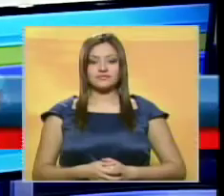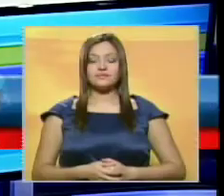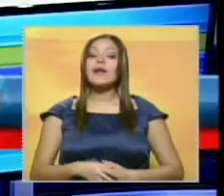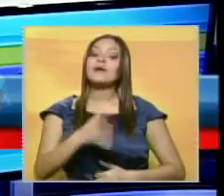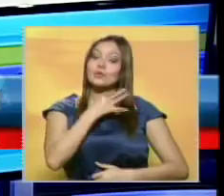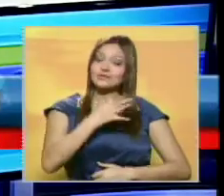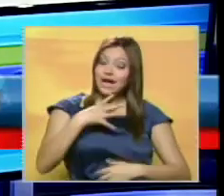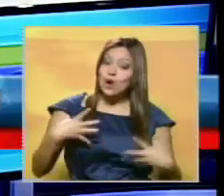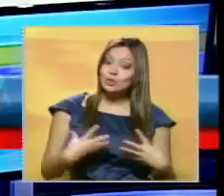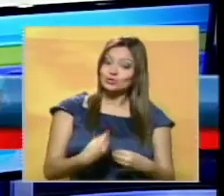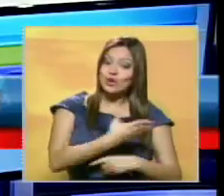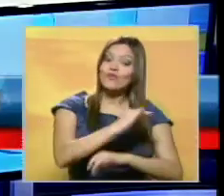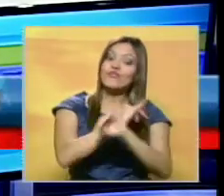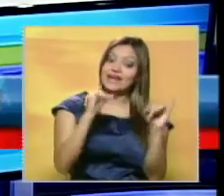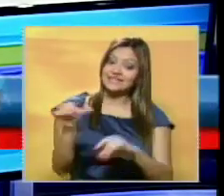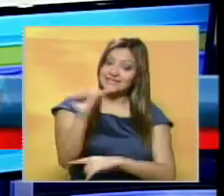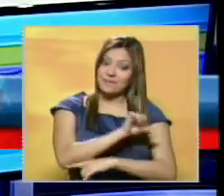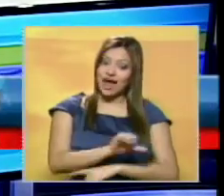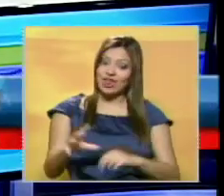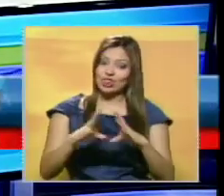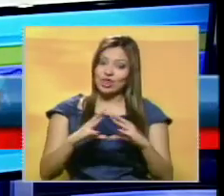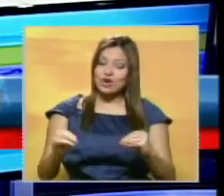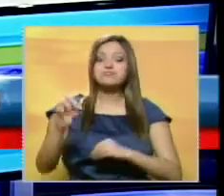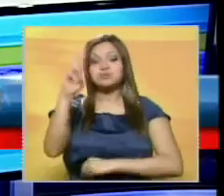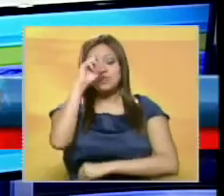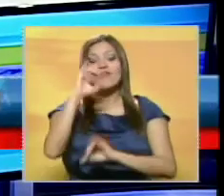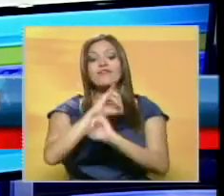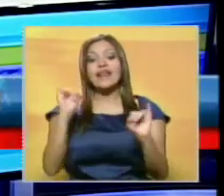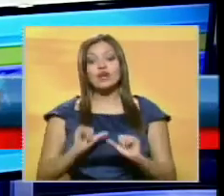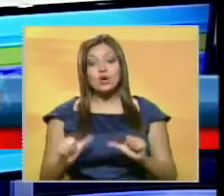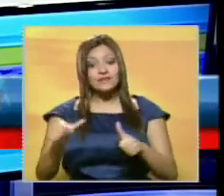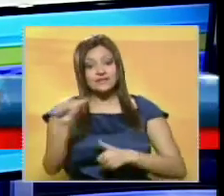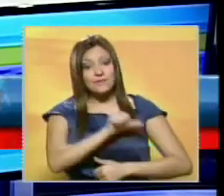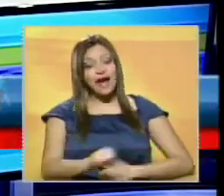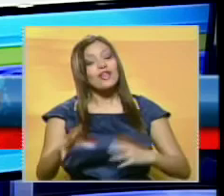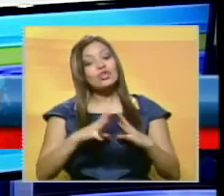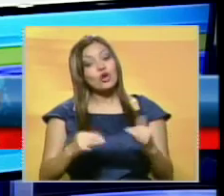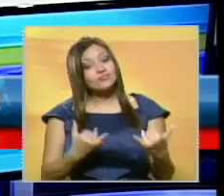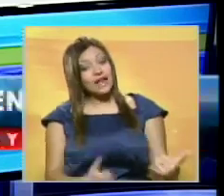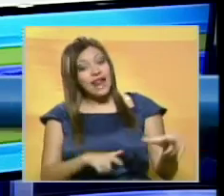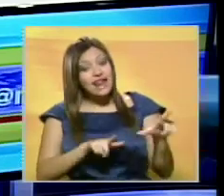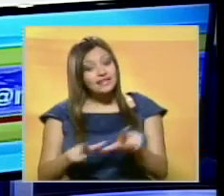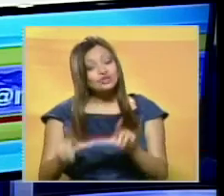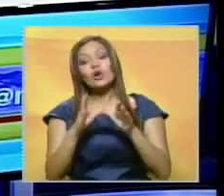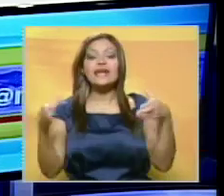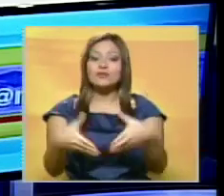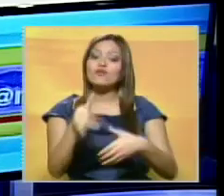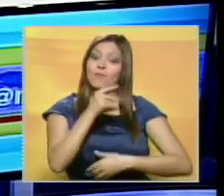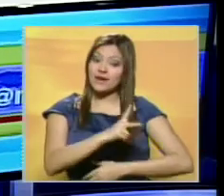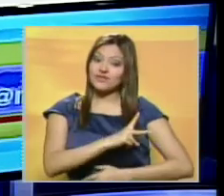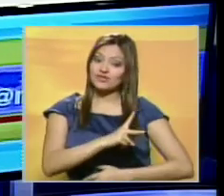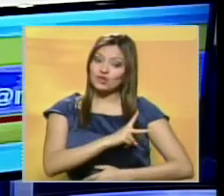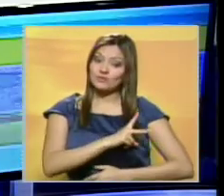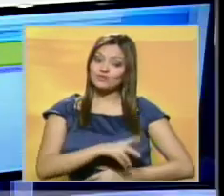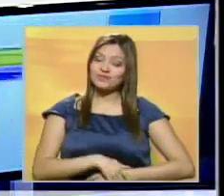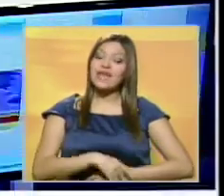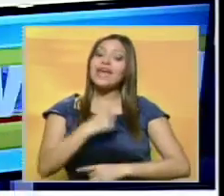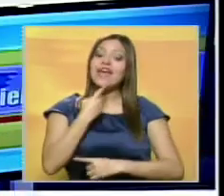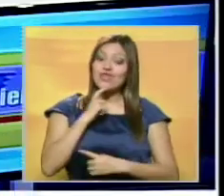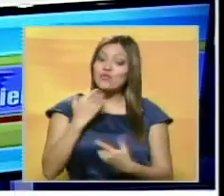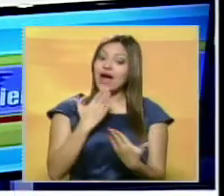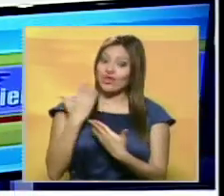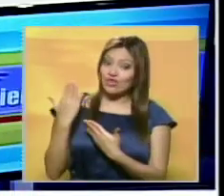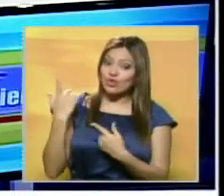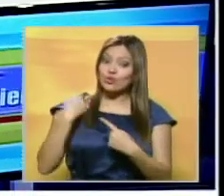Amigos, un placer estar con ustedes. Feliz semana para todos. Así es, feliz inicio de semana para todos. Ya estamos listos en nombre del equipo de Noticiero Venevisión, Eduardo